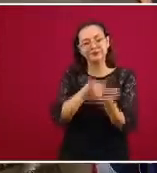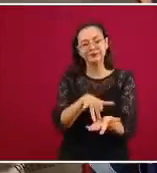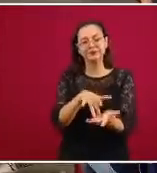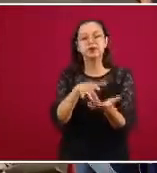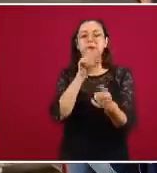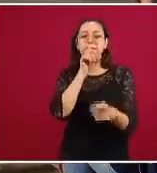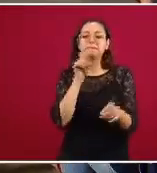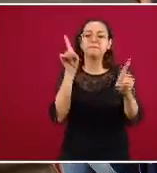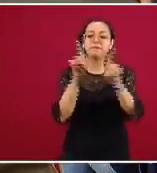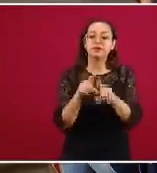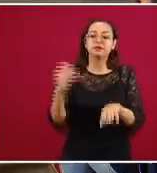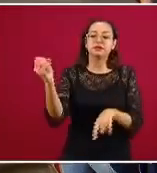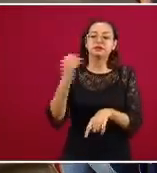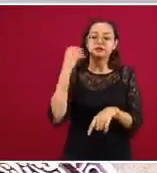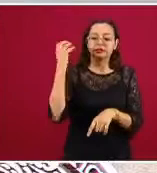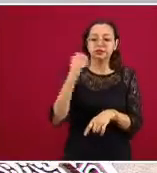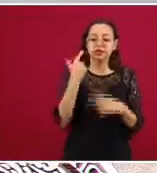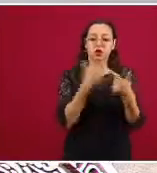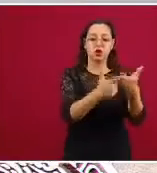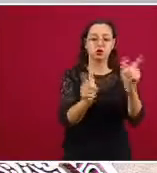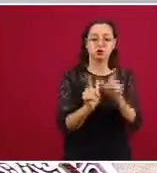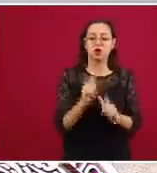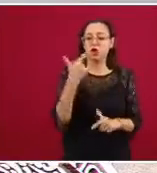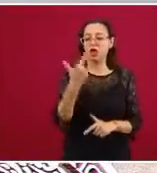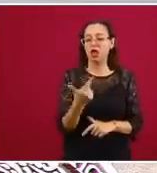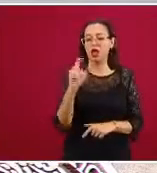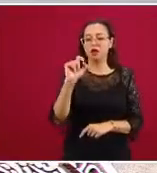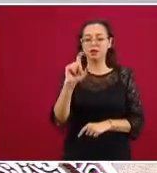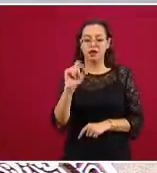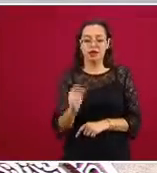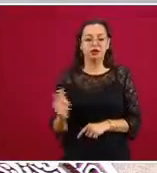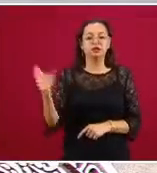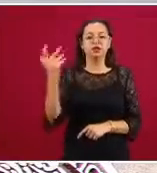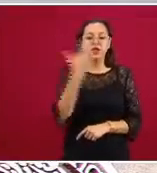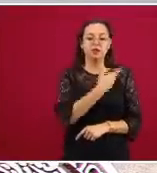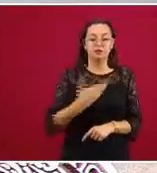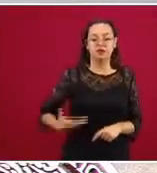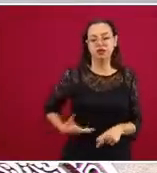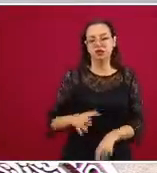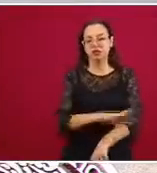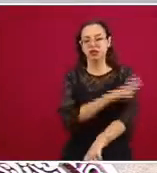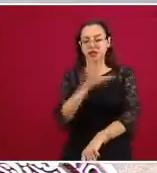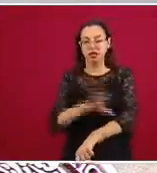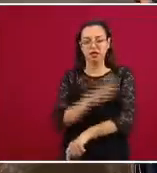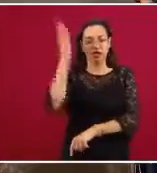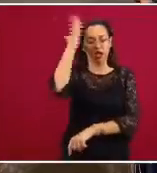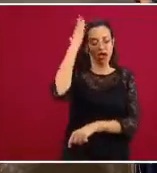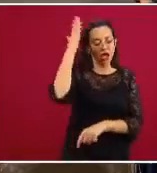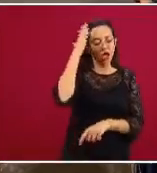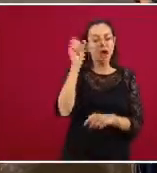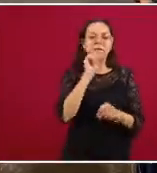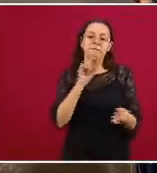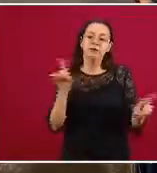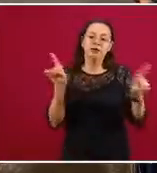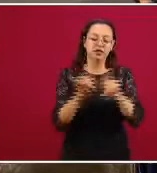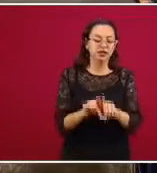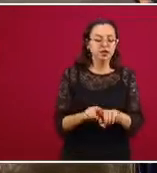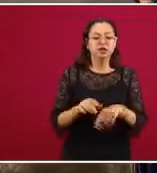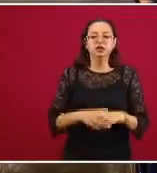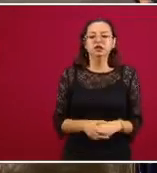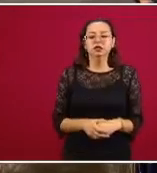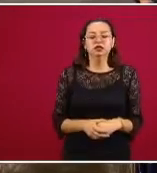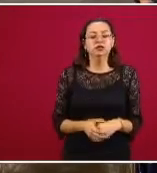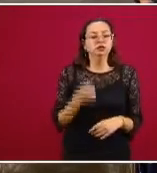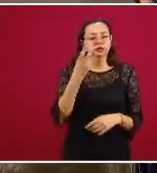en la cumbre de los G20 de los ministros de energía que va más o menos en este mismo sentido. Pues prácticamente es